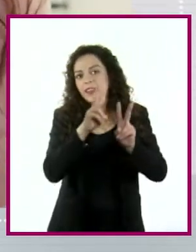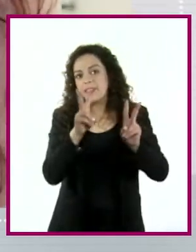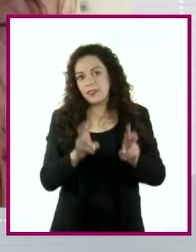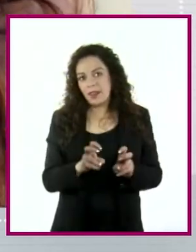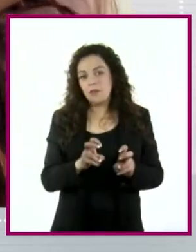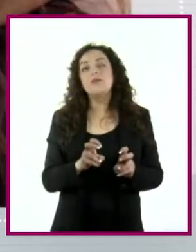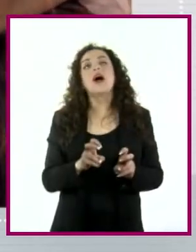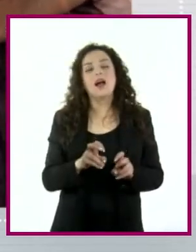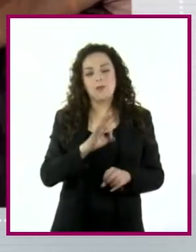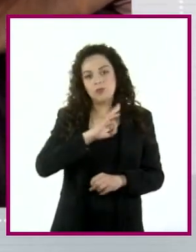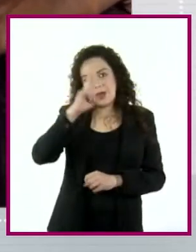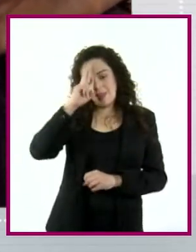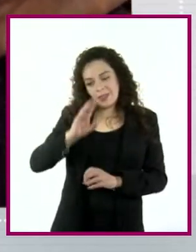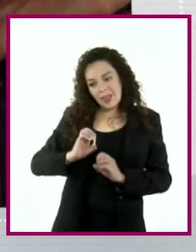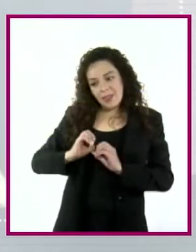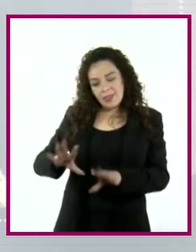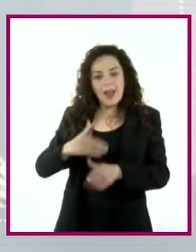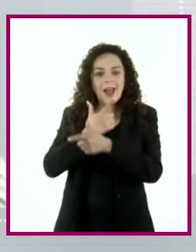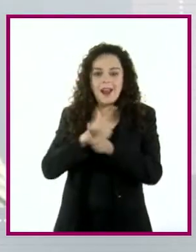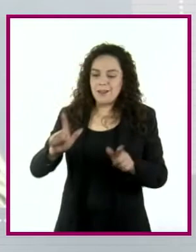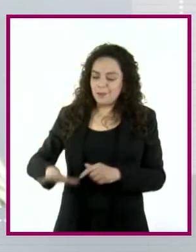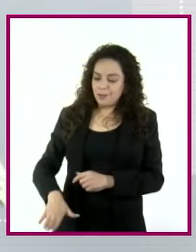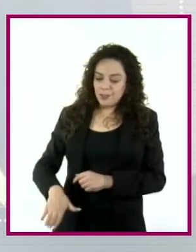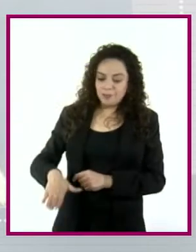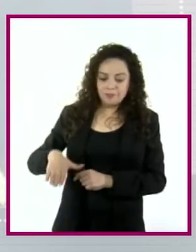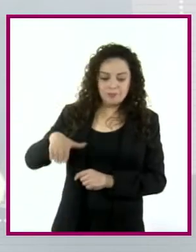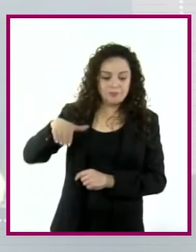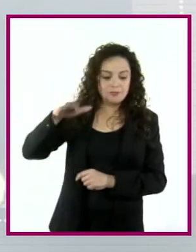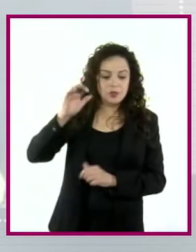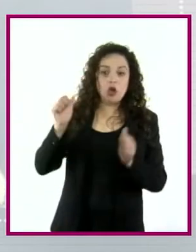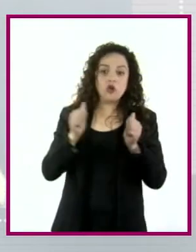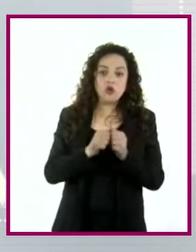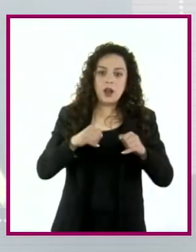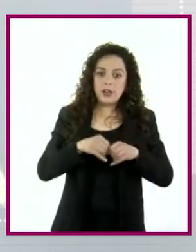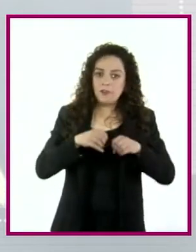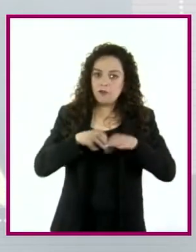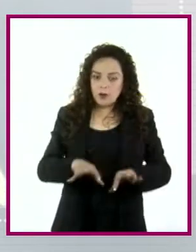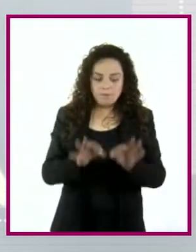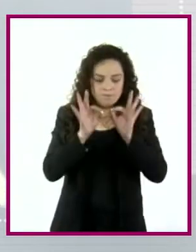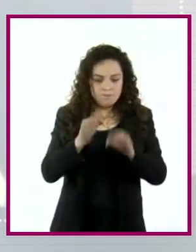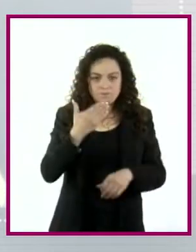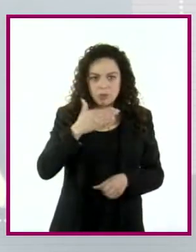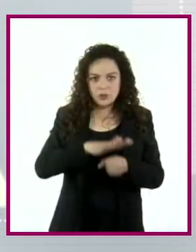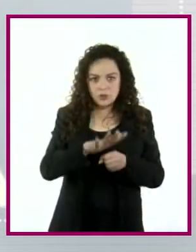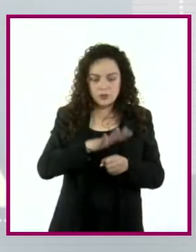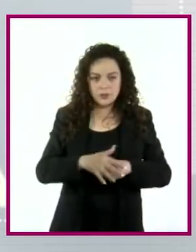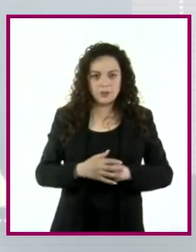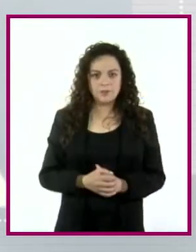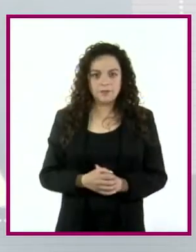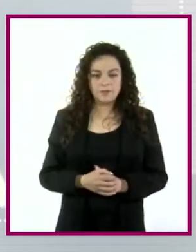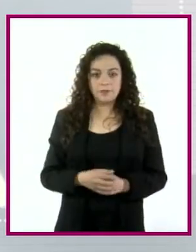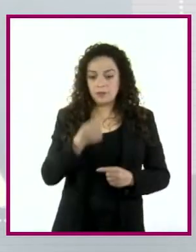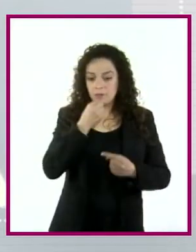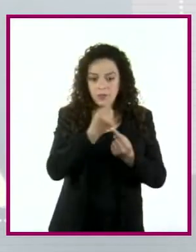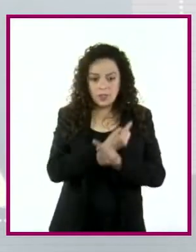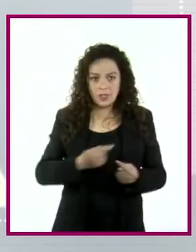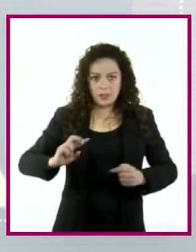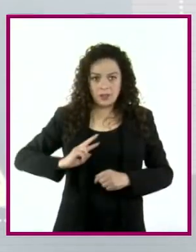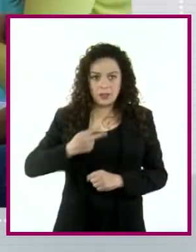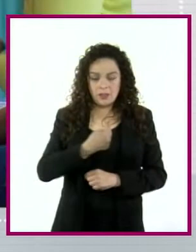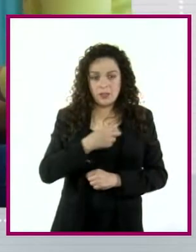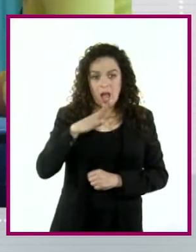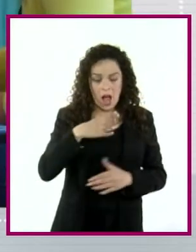permitan crecer de manera libre y de manera informada. ¿Con qué dificultades se encuentran las infancias trans en nuestro